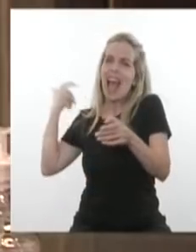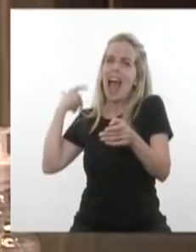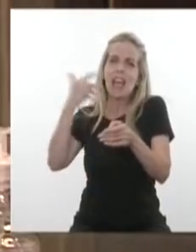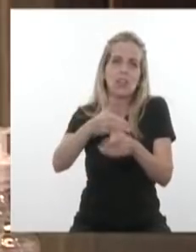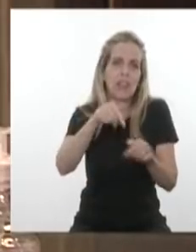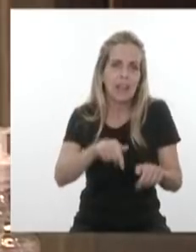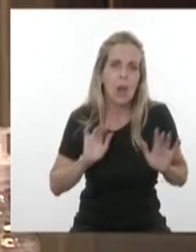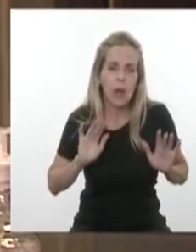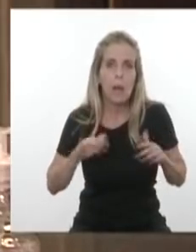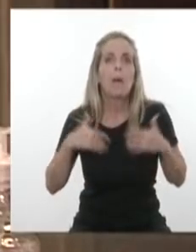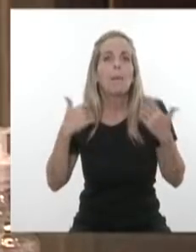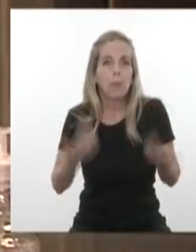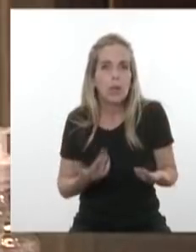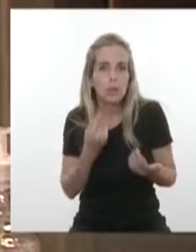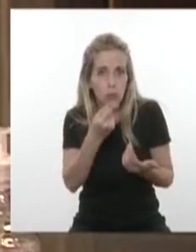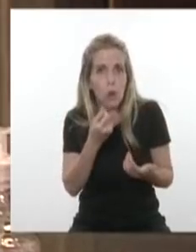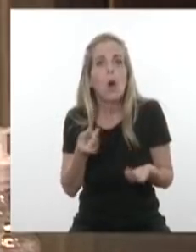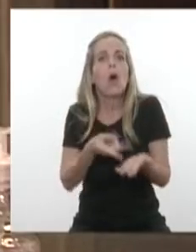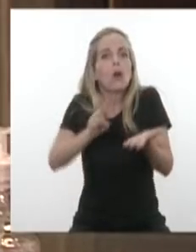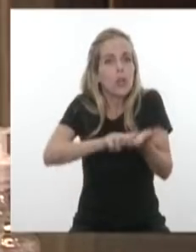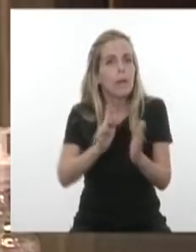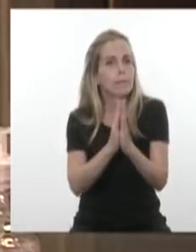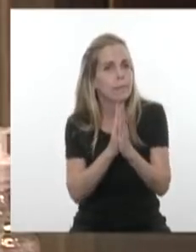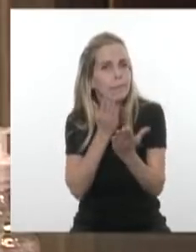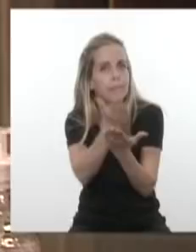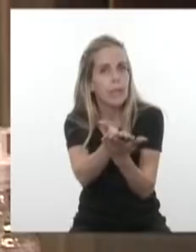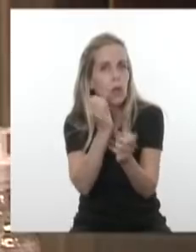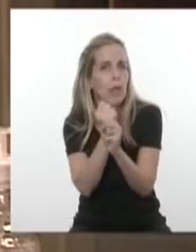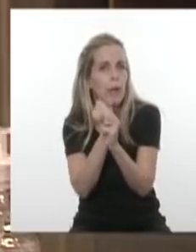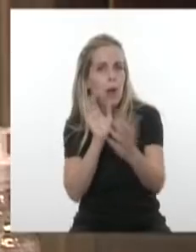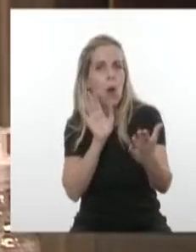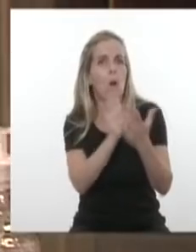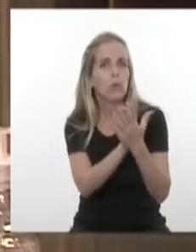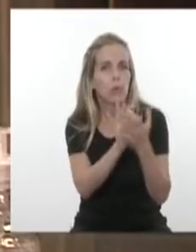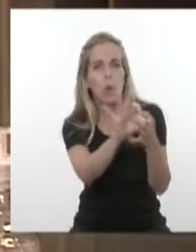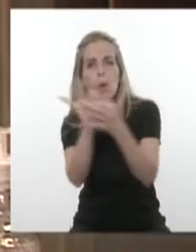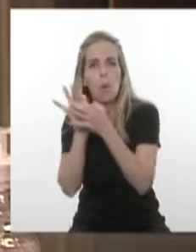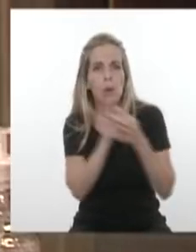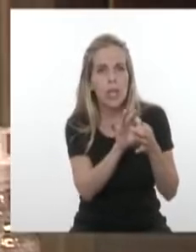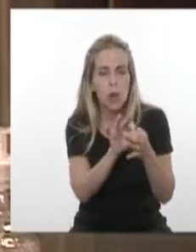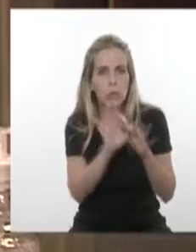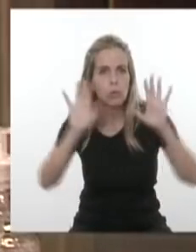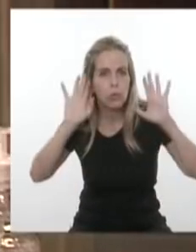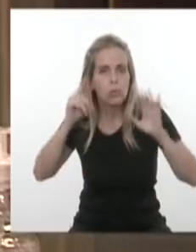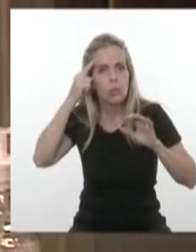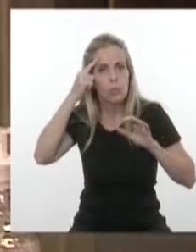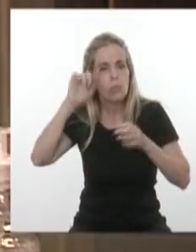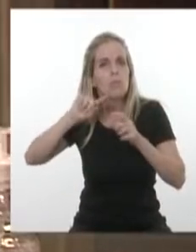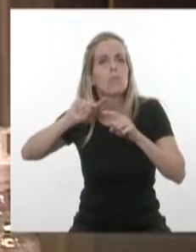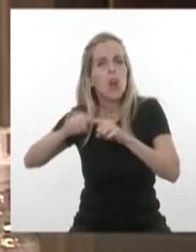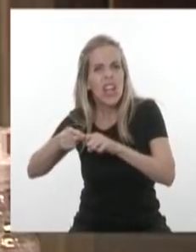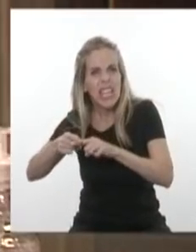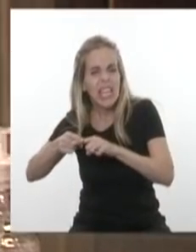una vez más los invito a trabajar unidos sin importar las diferencias ni políticas ni